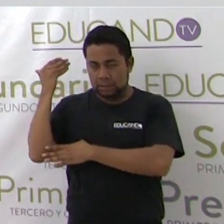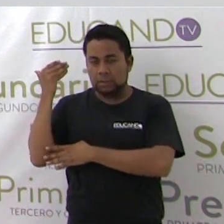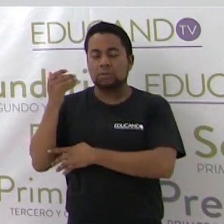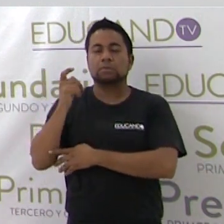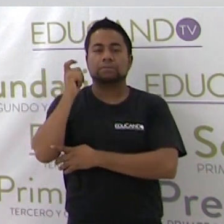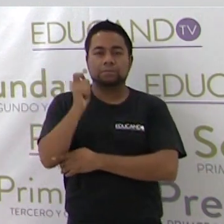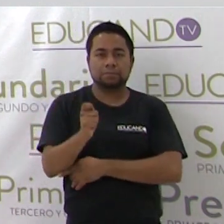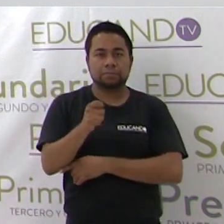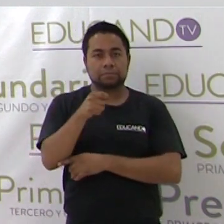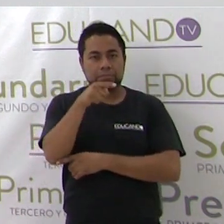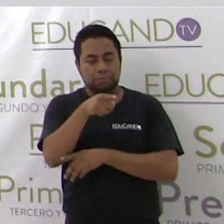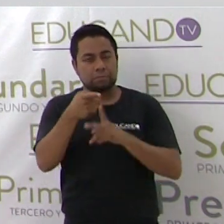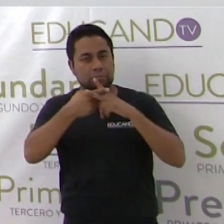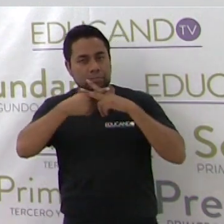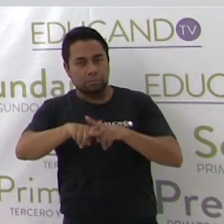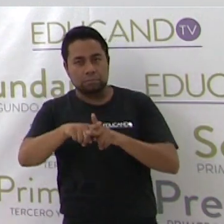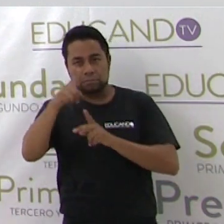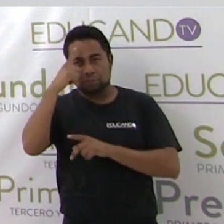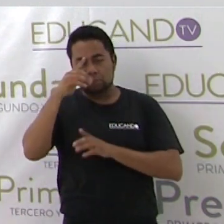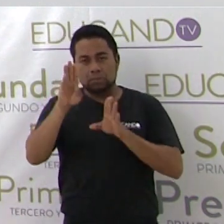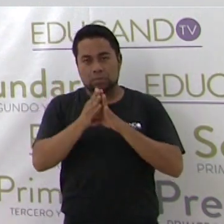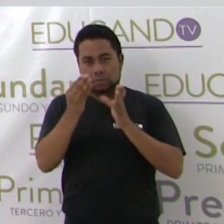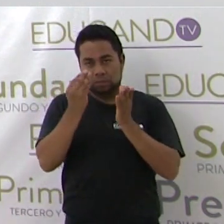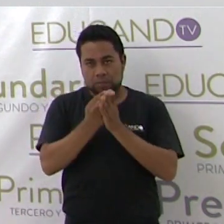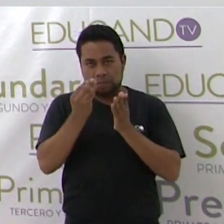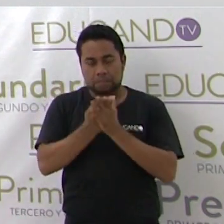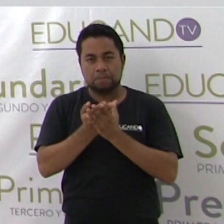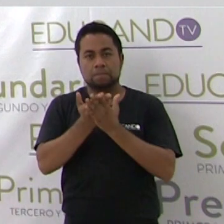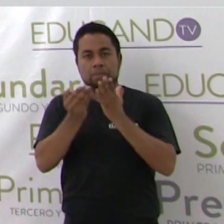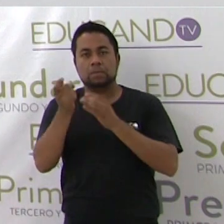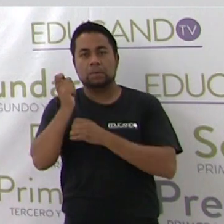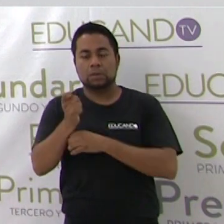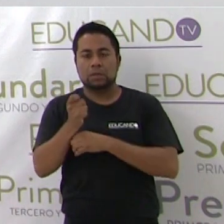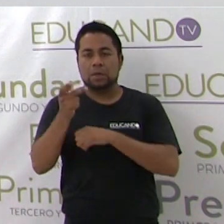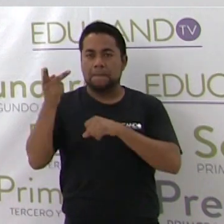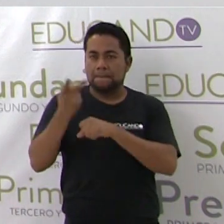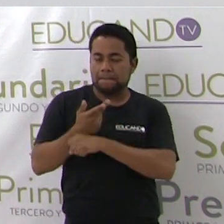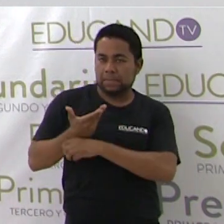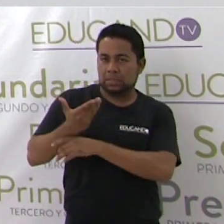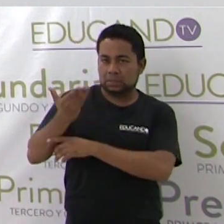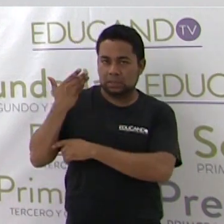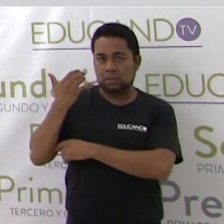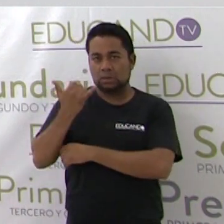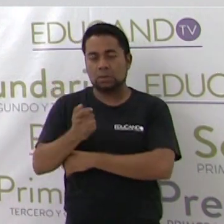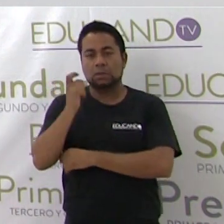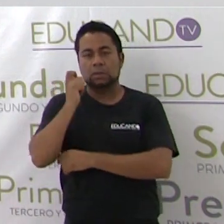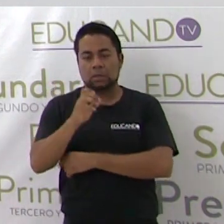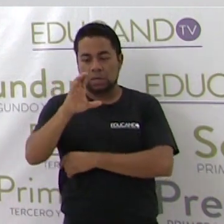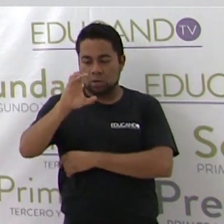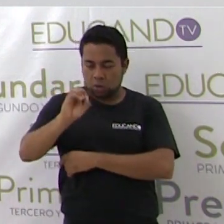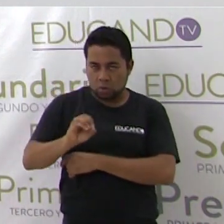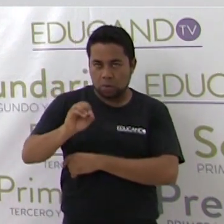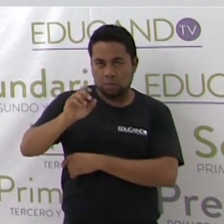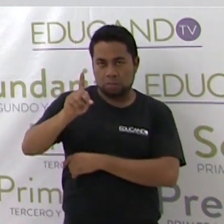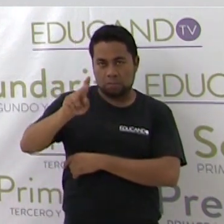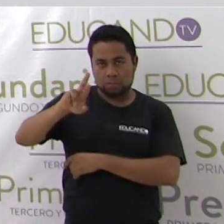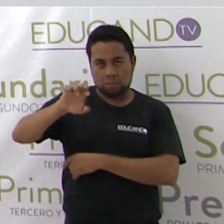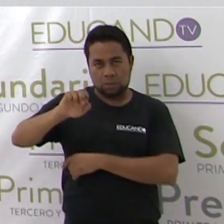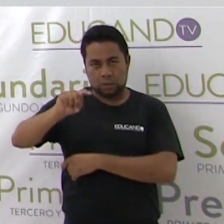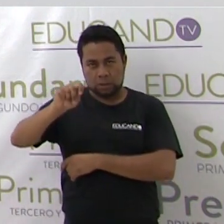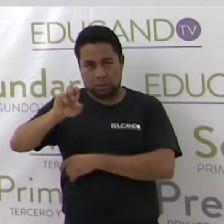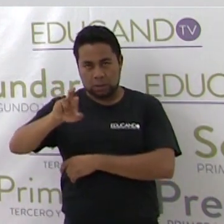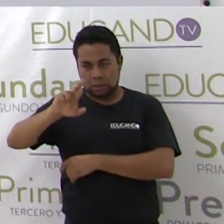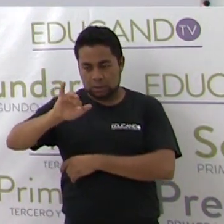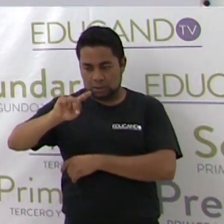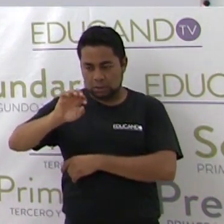pasado, vamos a referirnos en esta sesión de lo que es pretérito y de lo que es copretérito. ¿Bien?